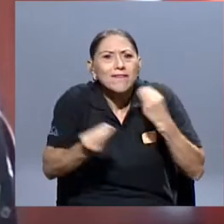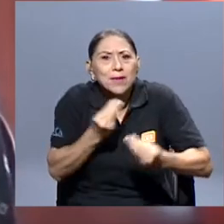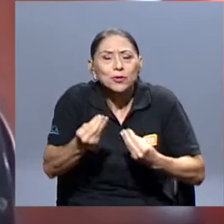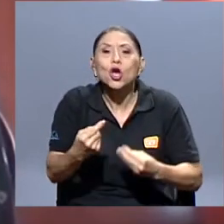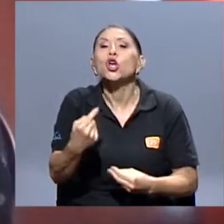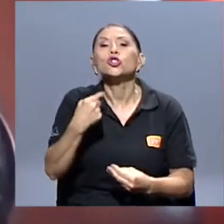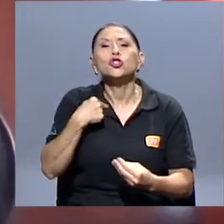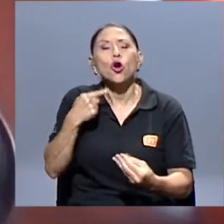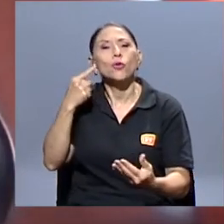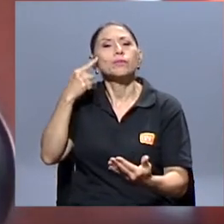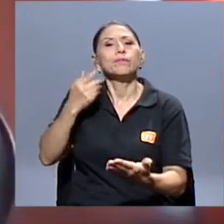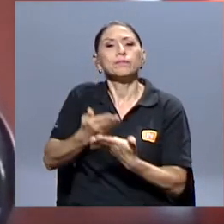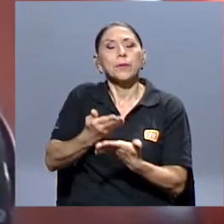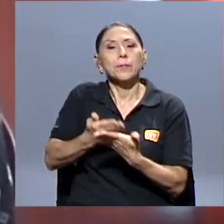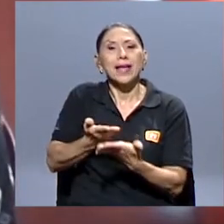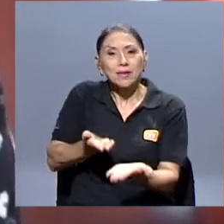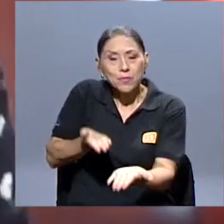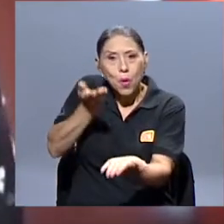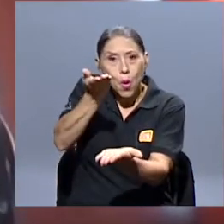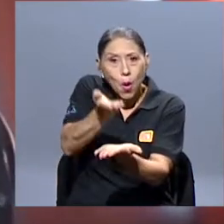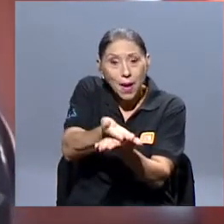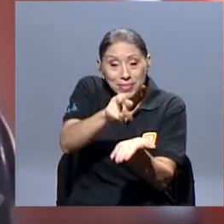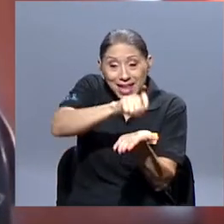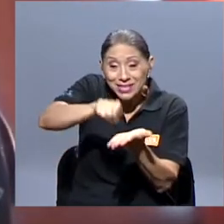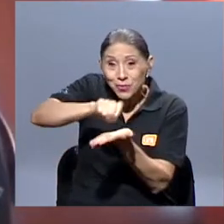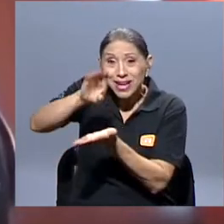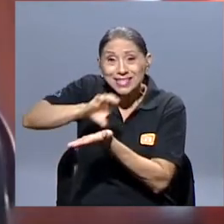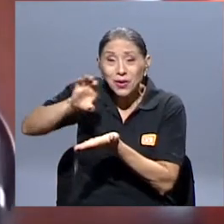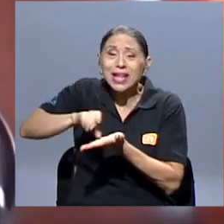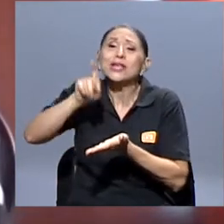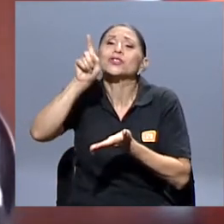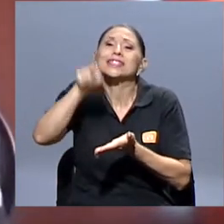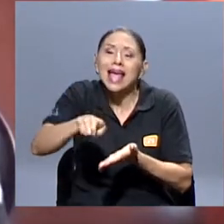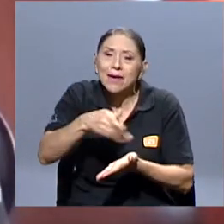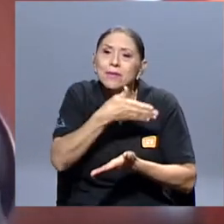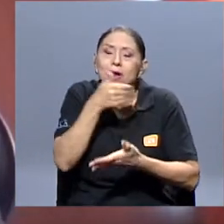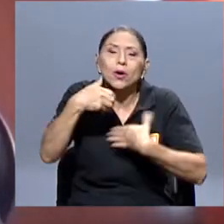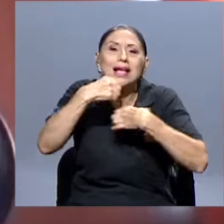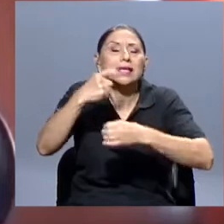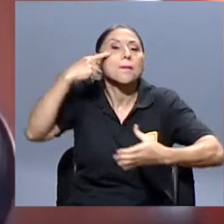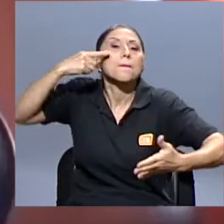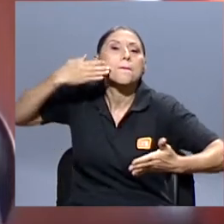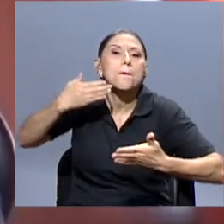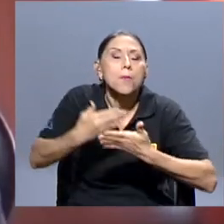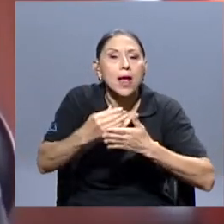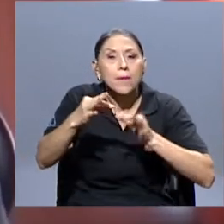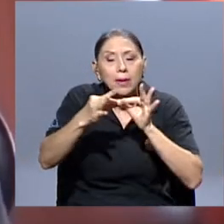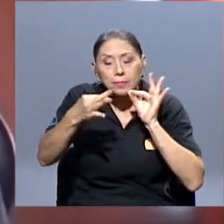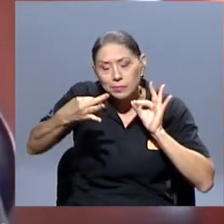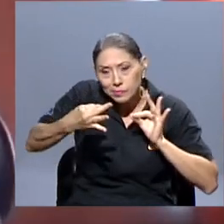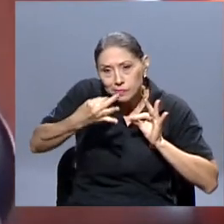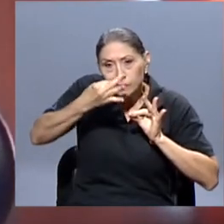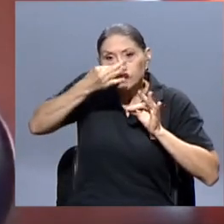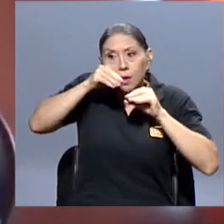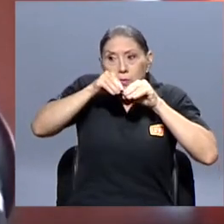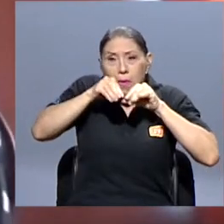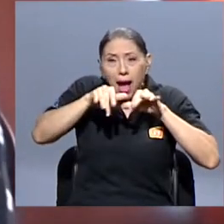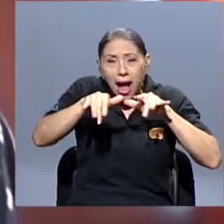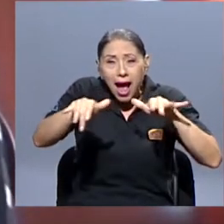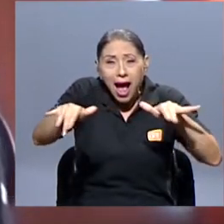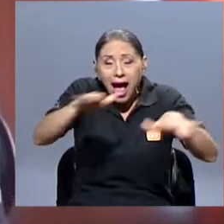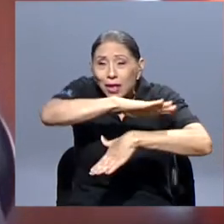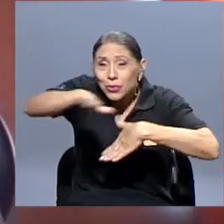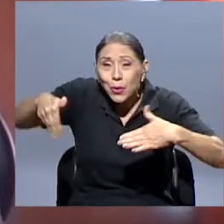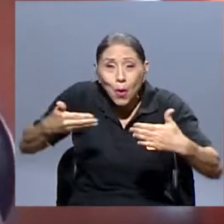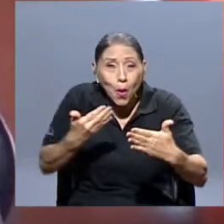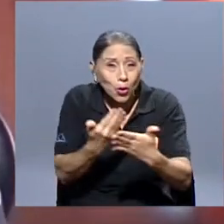testeo masivo en escuelas y colegios en este momento, antes de aplicar una medida de suspensión del año escolar, para determinar el nivel